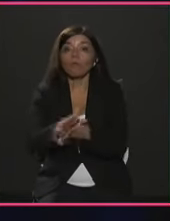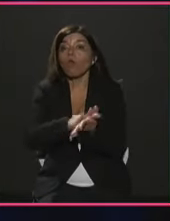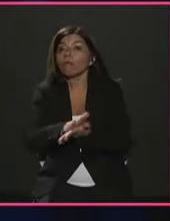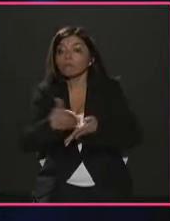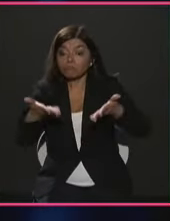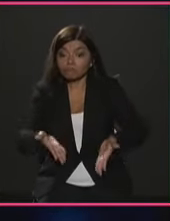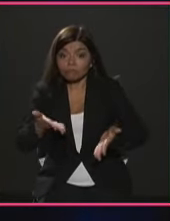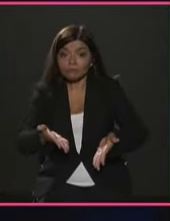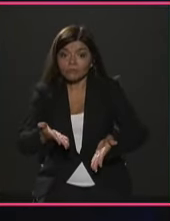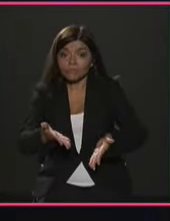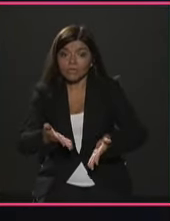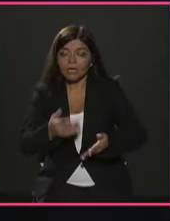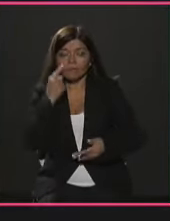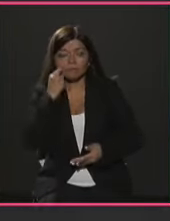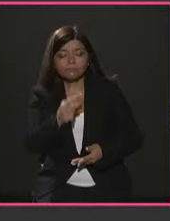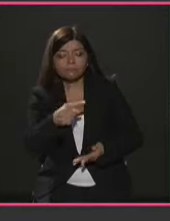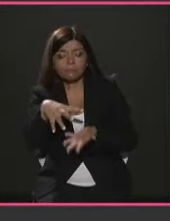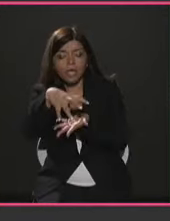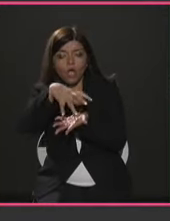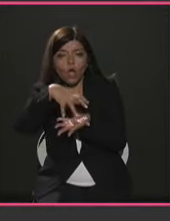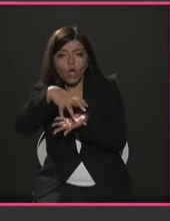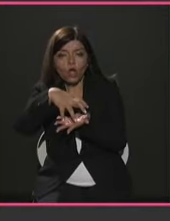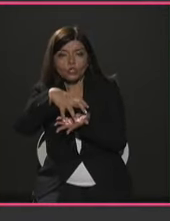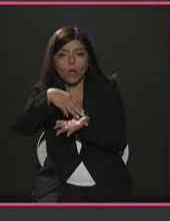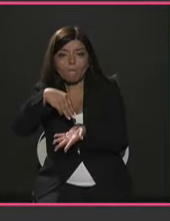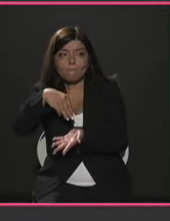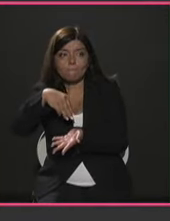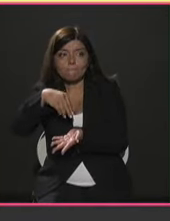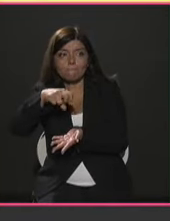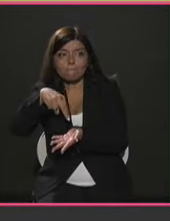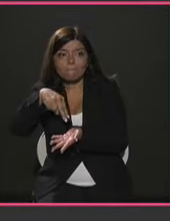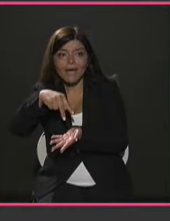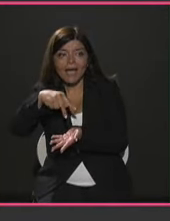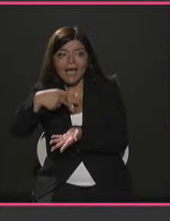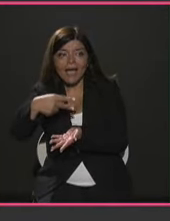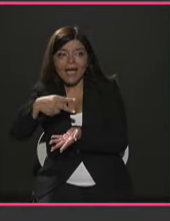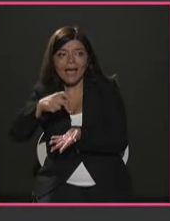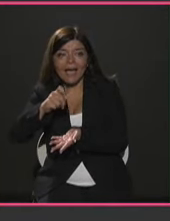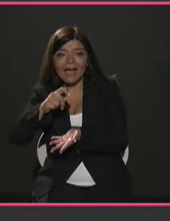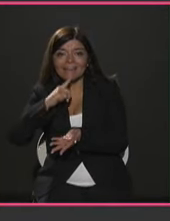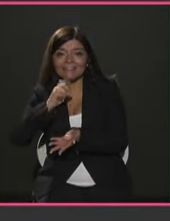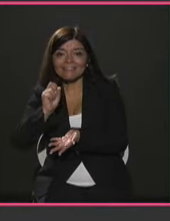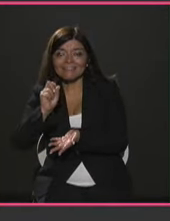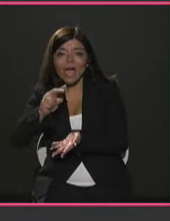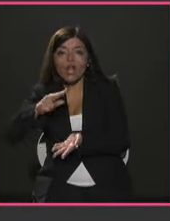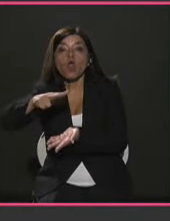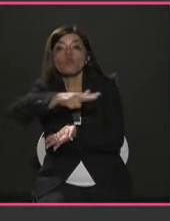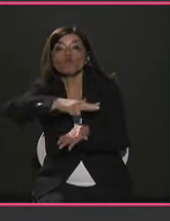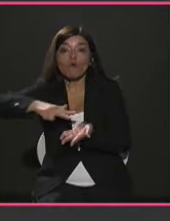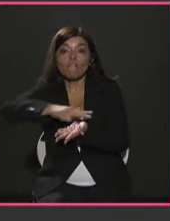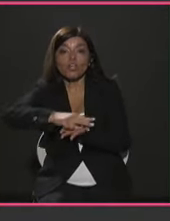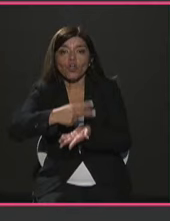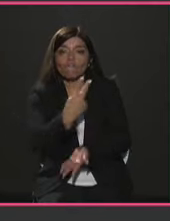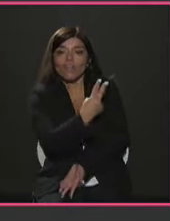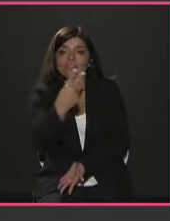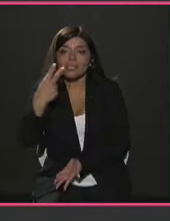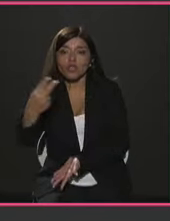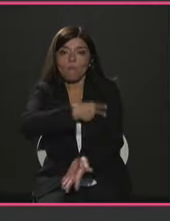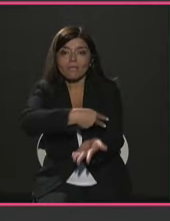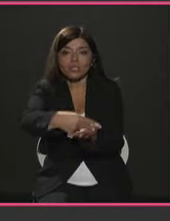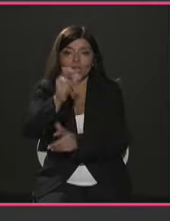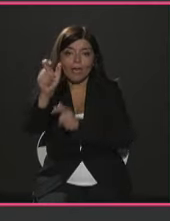mancha muy pequeñita de la ciudad de Manhattan más que Manhattan Nueva York 22 millones de personas